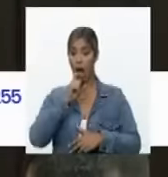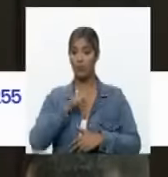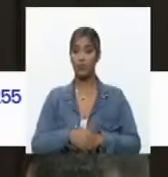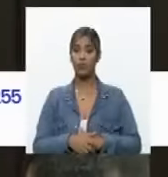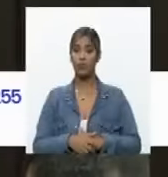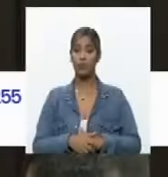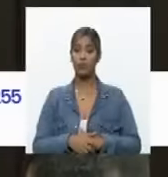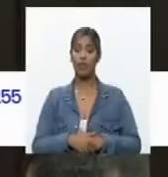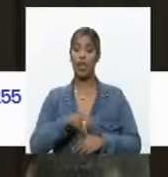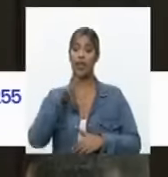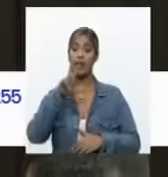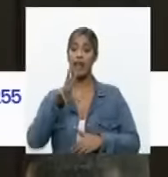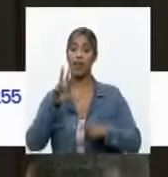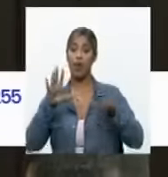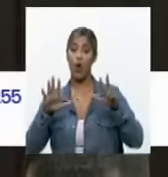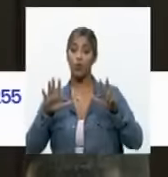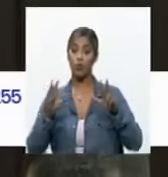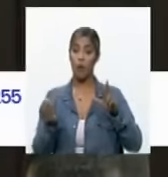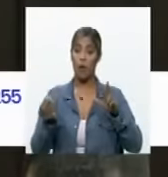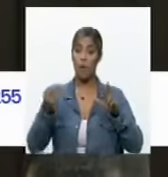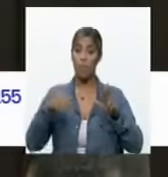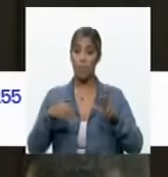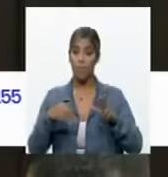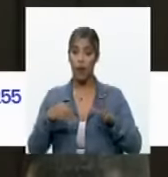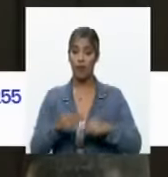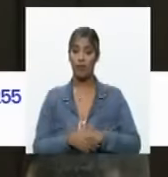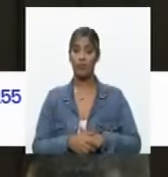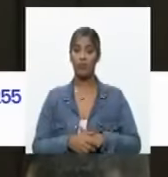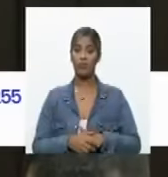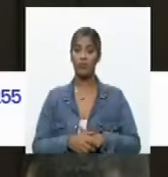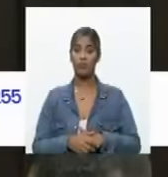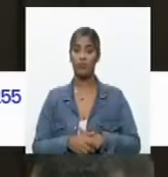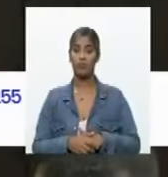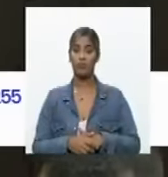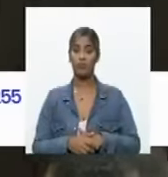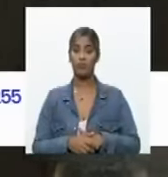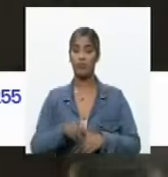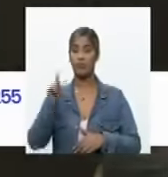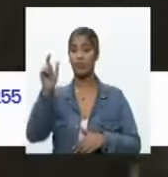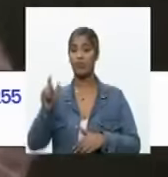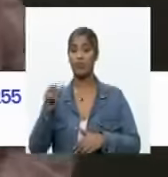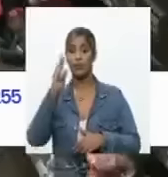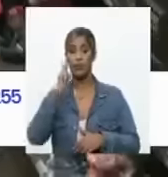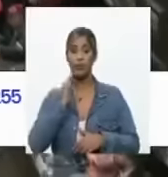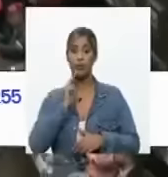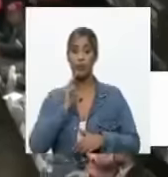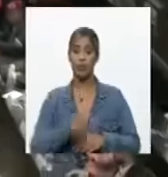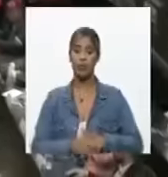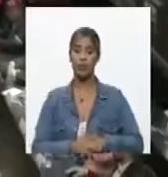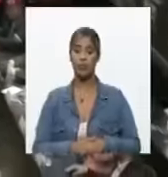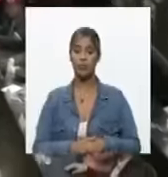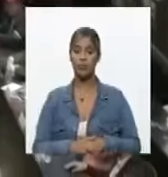38 más que su discípulo insigne, Simón Bolívar.